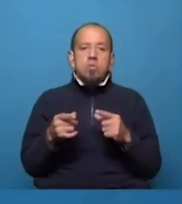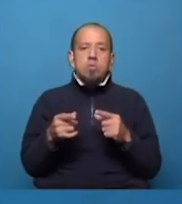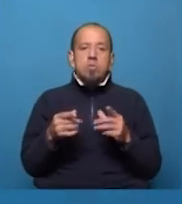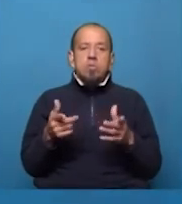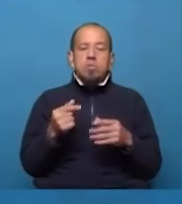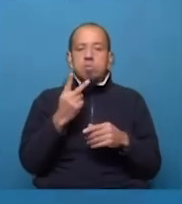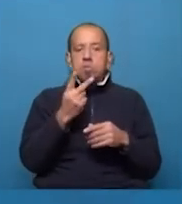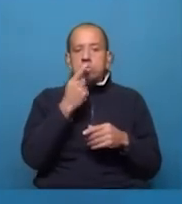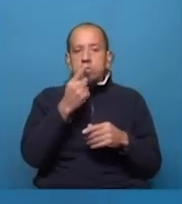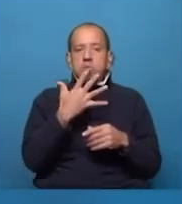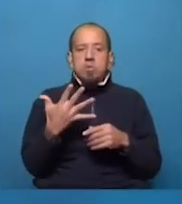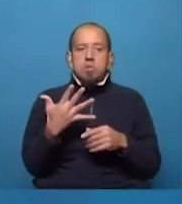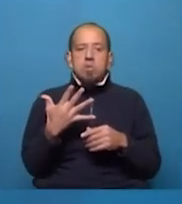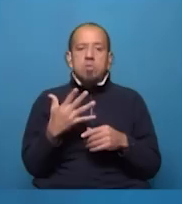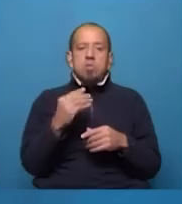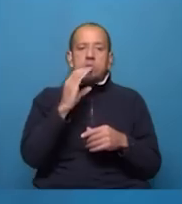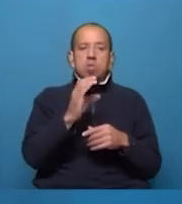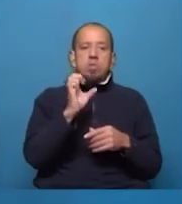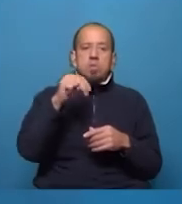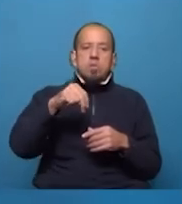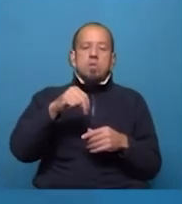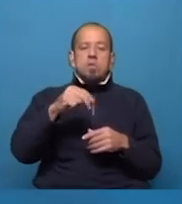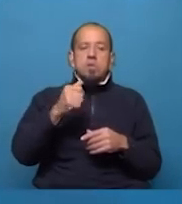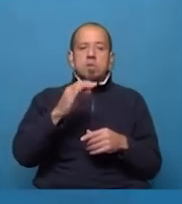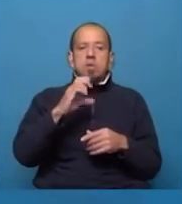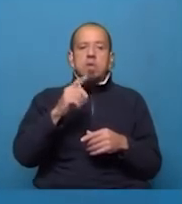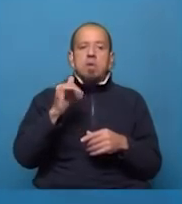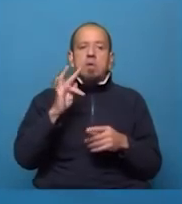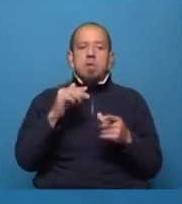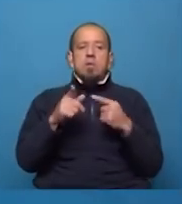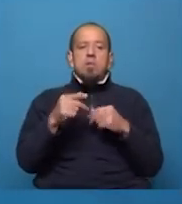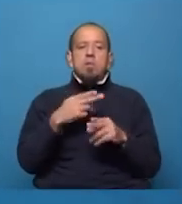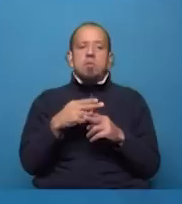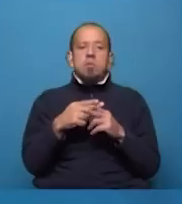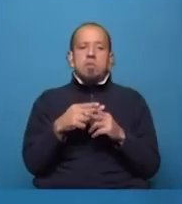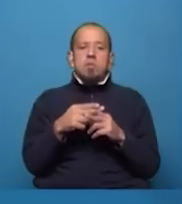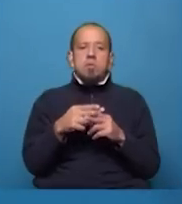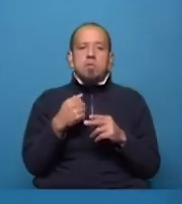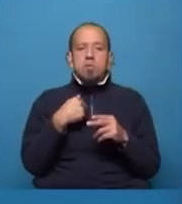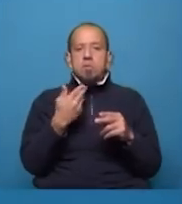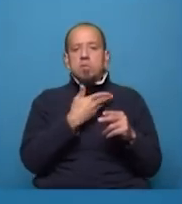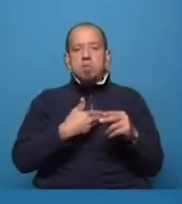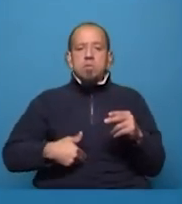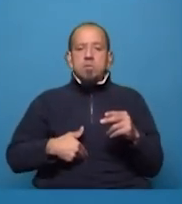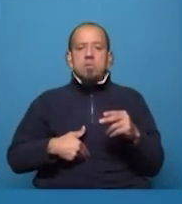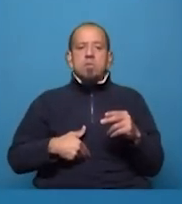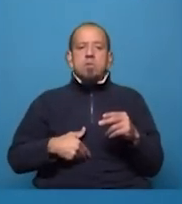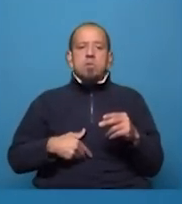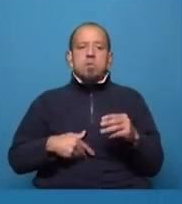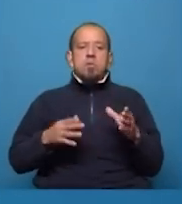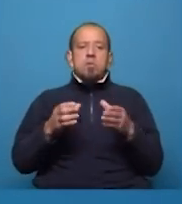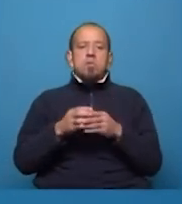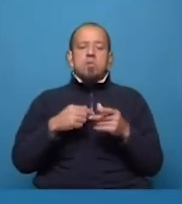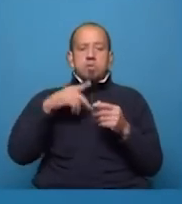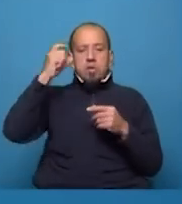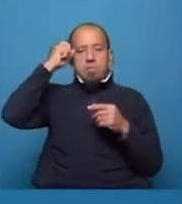en el 2005 la cena Club que no se llamabas en la clase se llamaba yo era el presidente el consejo directivo del centro